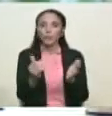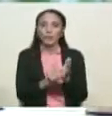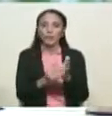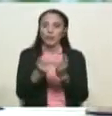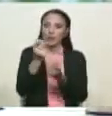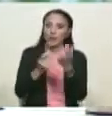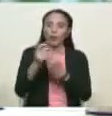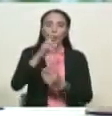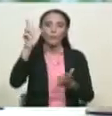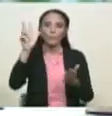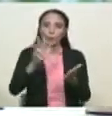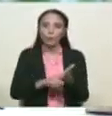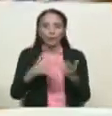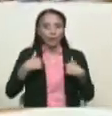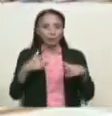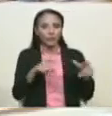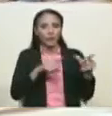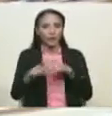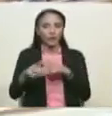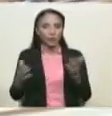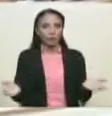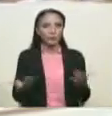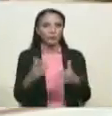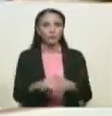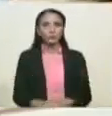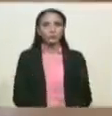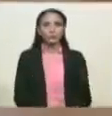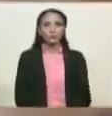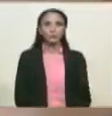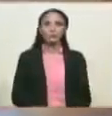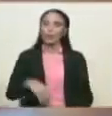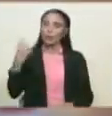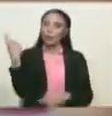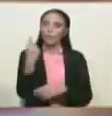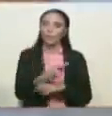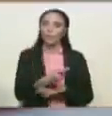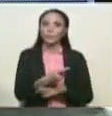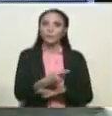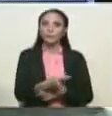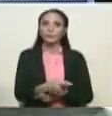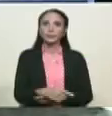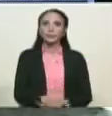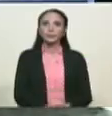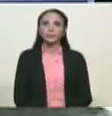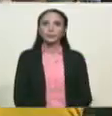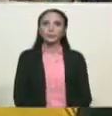2.650.000 bolívares, aprobado de inmediato. ¡Un placer!